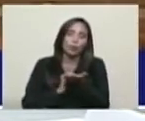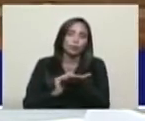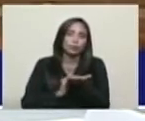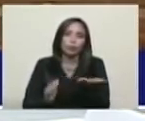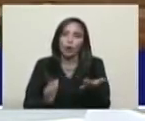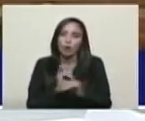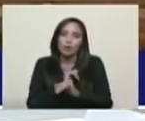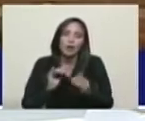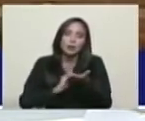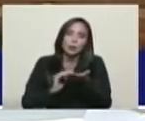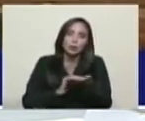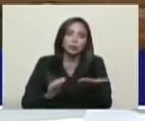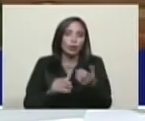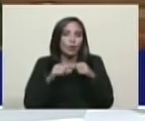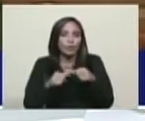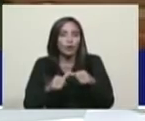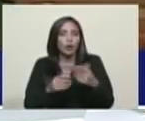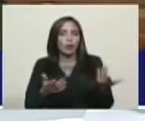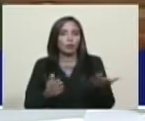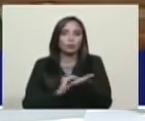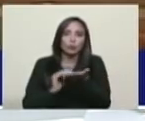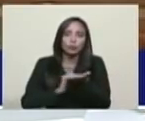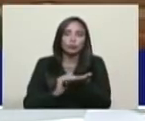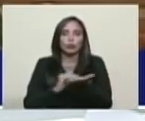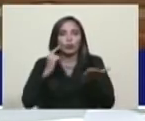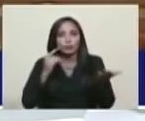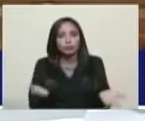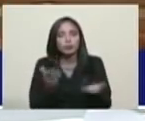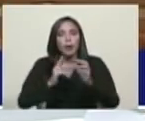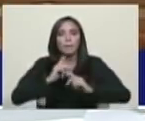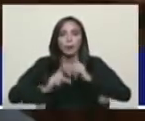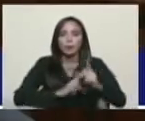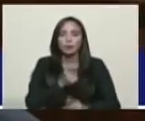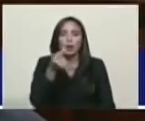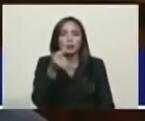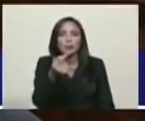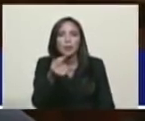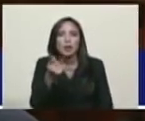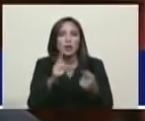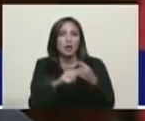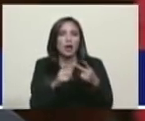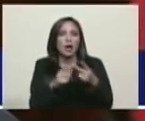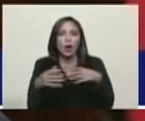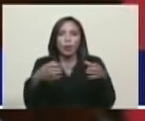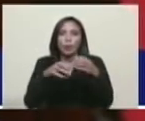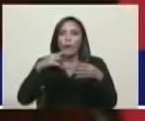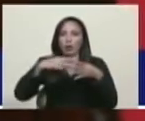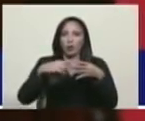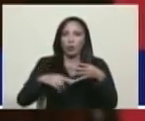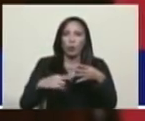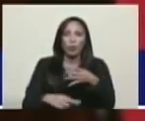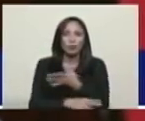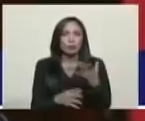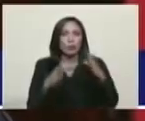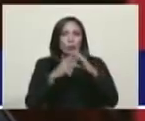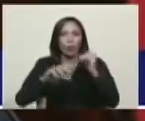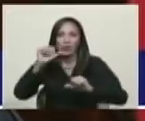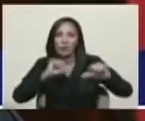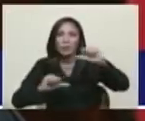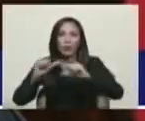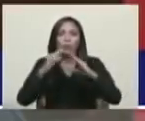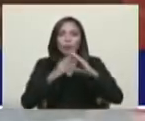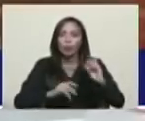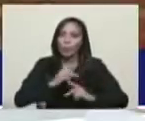definitivamente la estabilización de todos los insumos para la producción de la semilla, del equipamiento, de los fertilizantes,